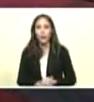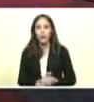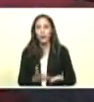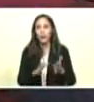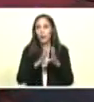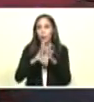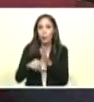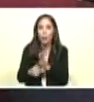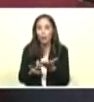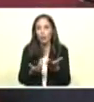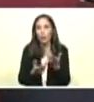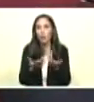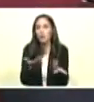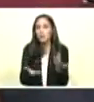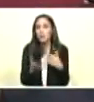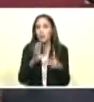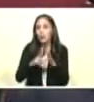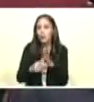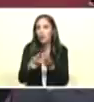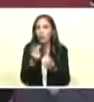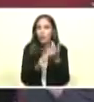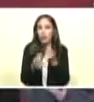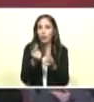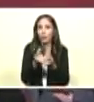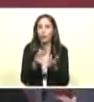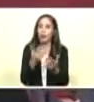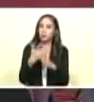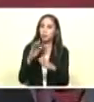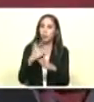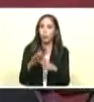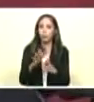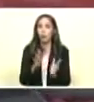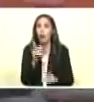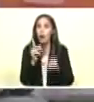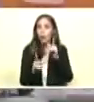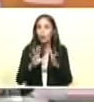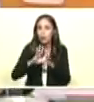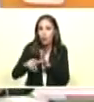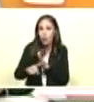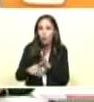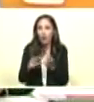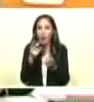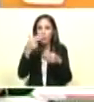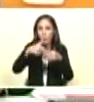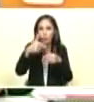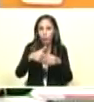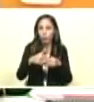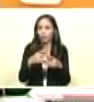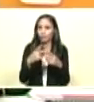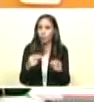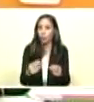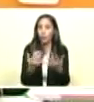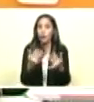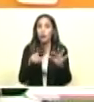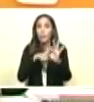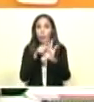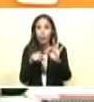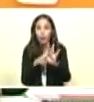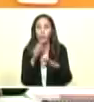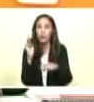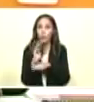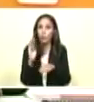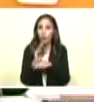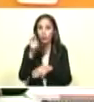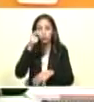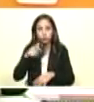a las familias venezolanas para apoderarse de nuestro petróleo. El Petro es una criptomoneda para el pueblo,